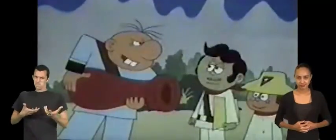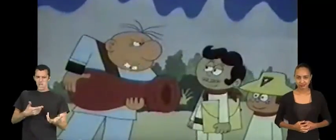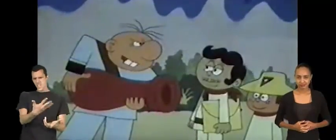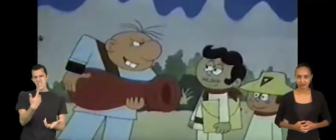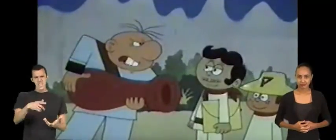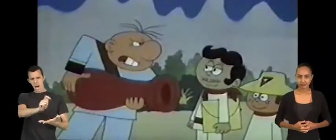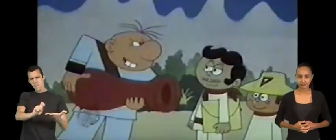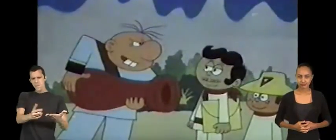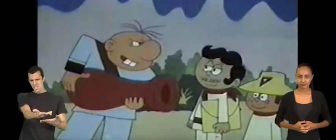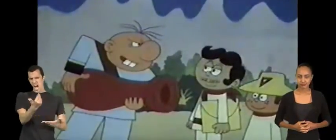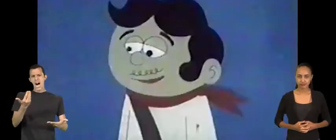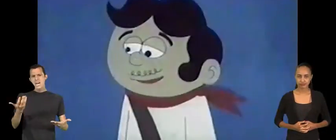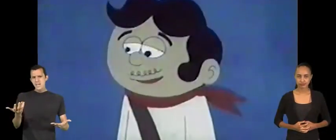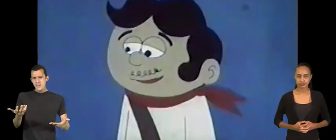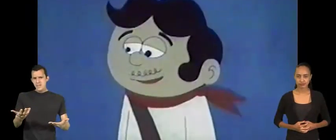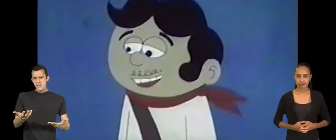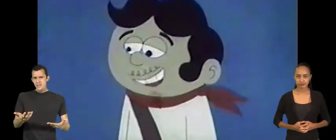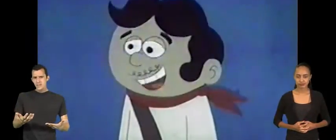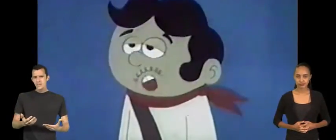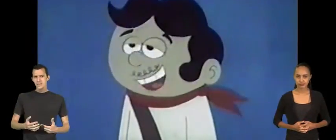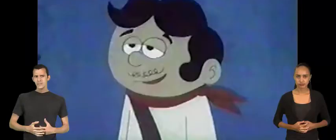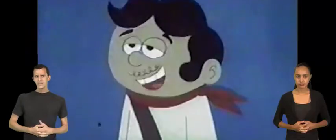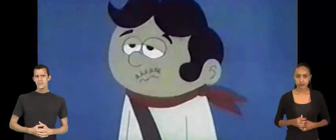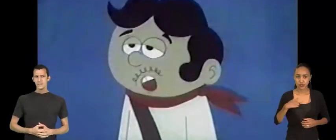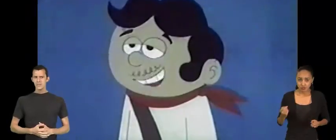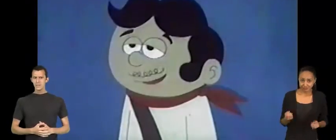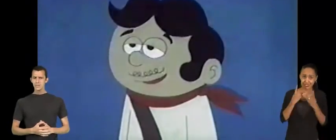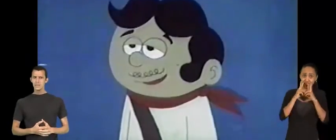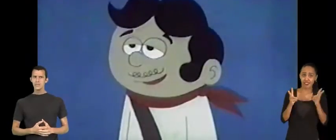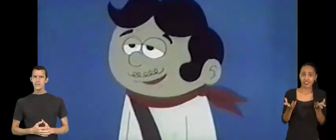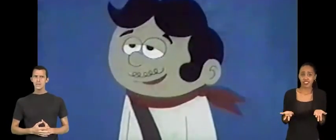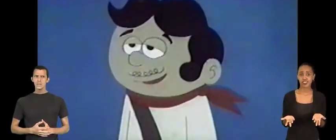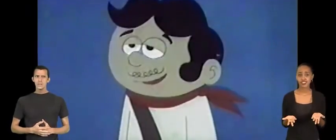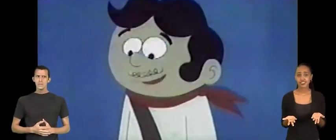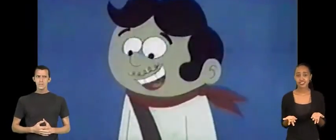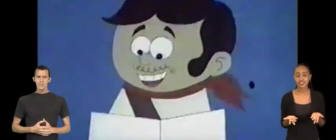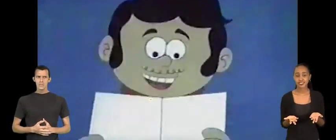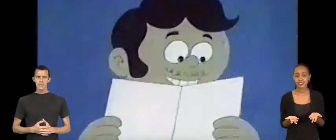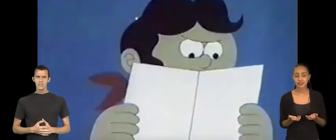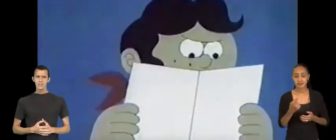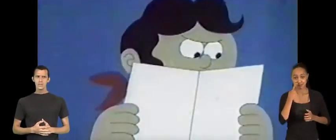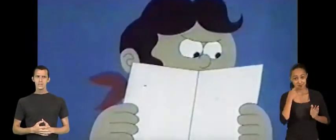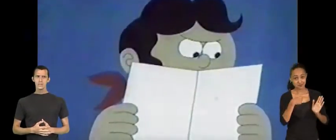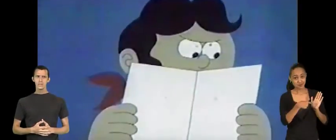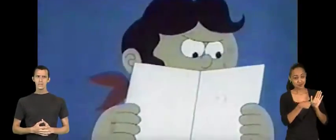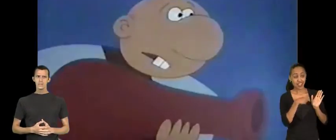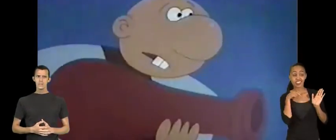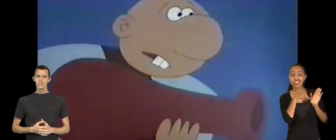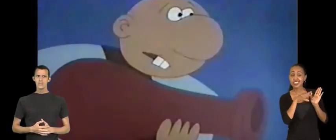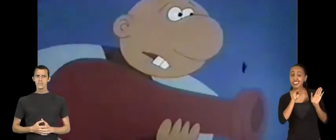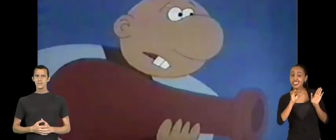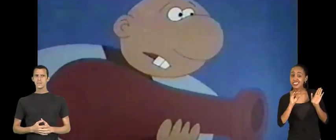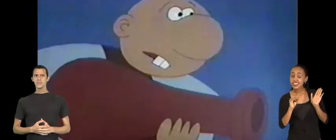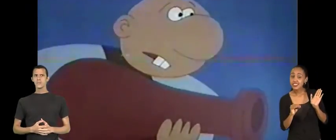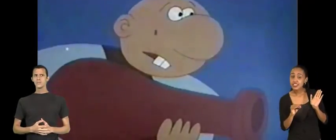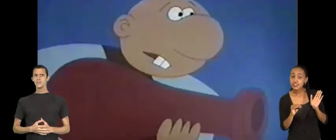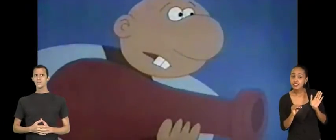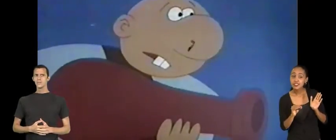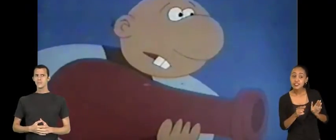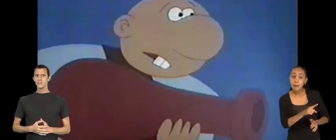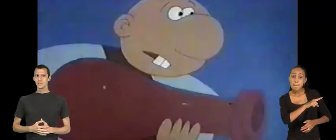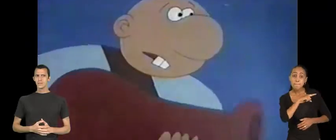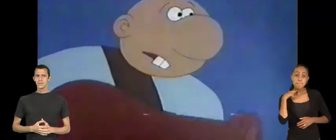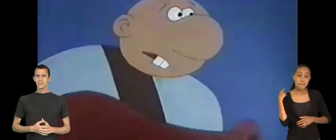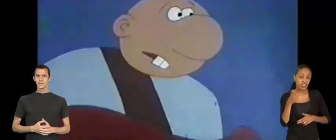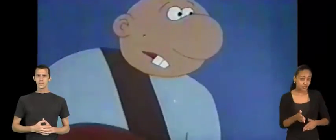¡Dame acá ese mensaje! Pero si te salvo la vida, compadre. Mira, aquí dice, fusilen al gordo en